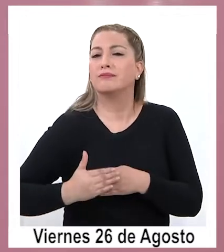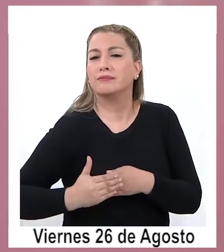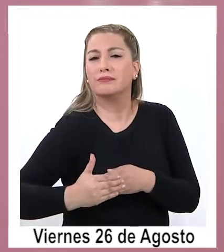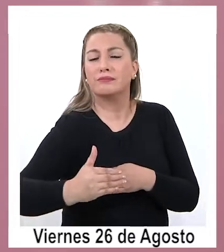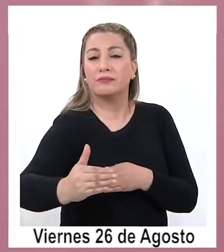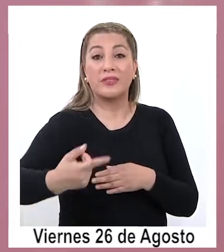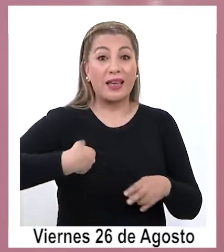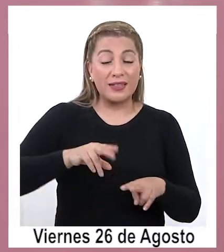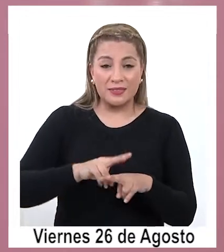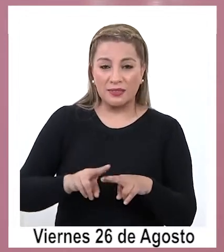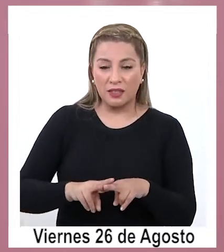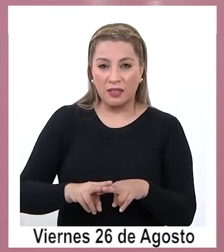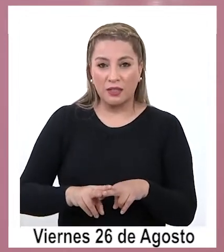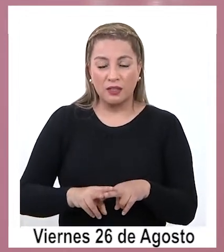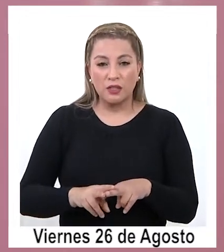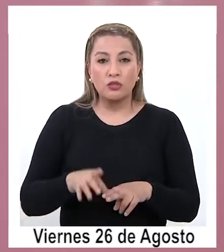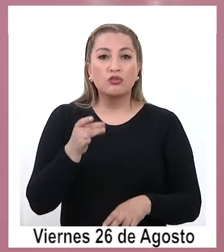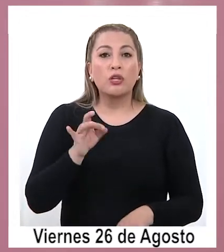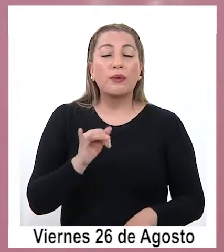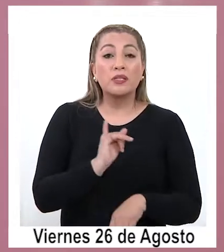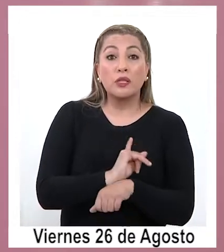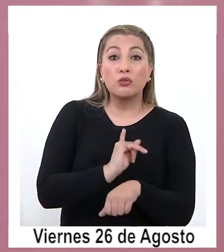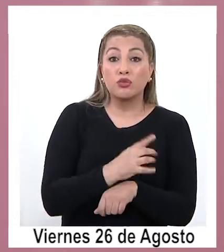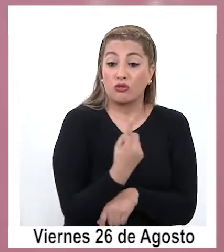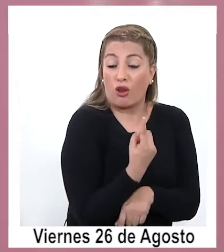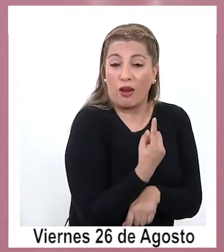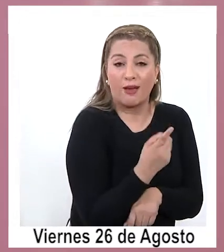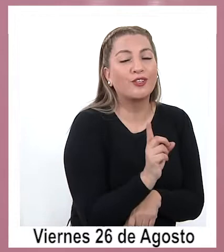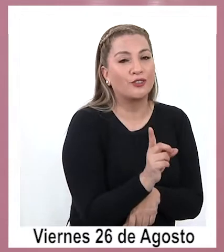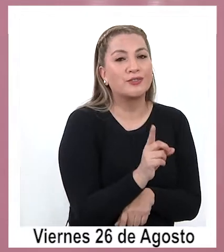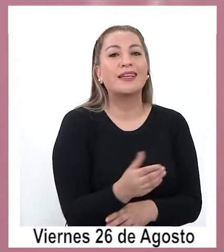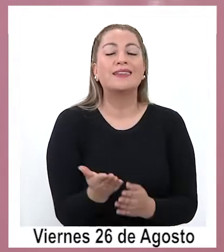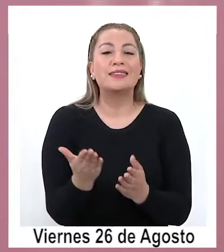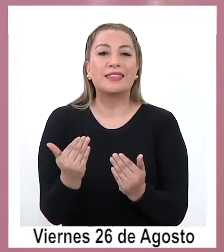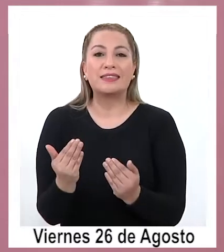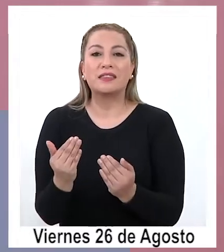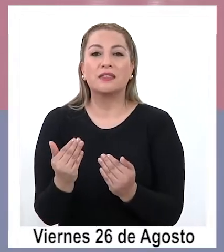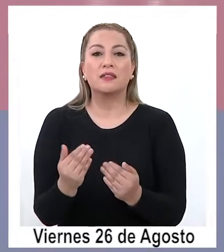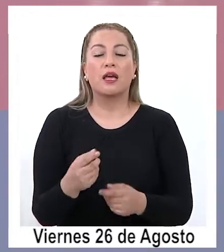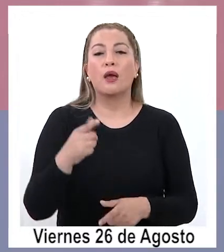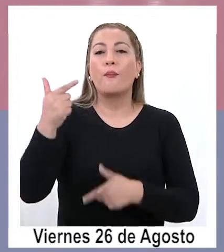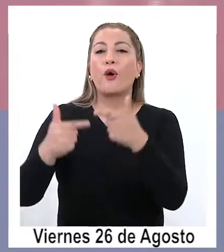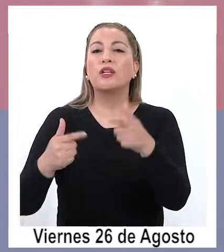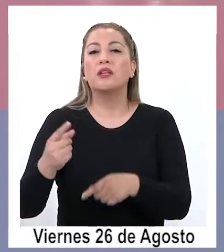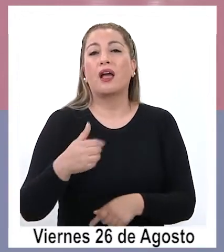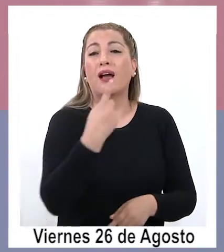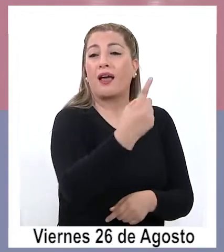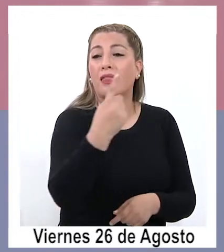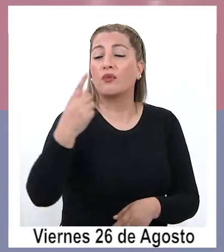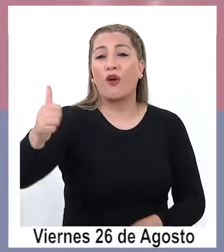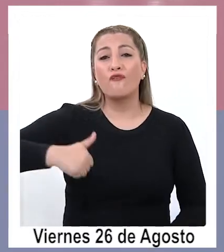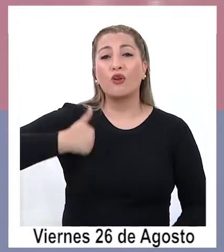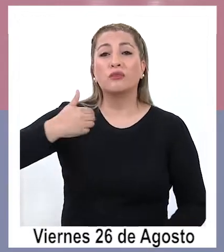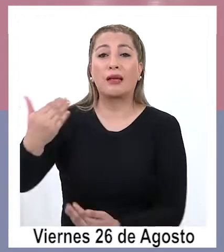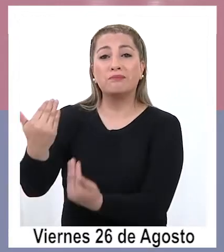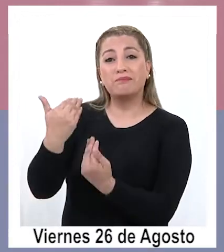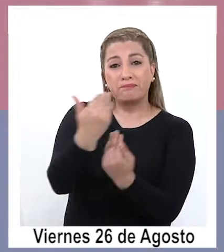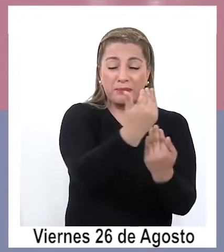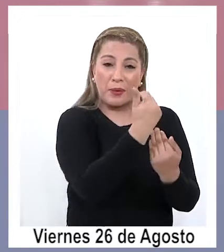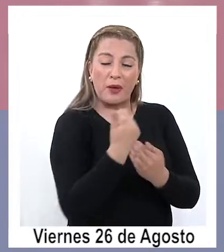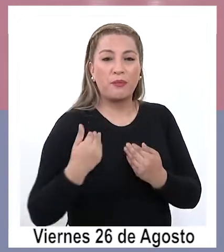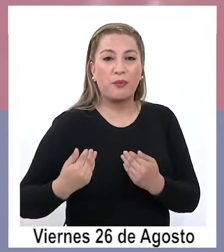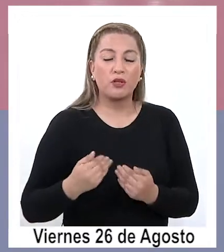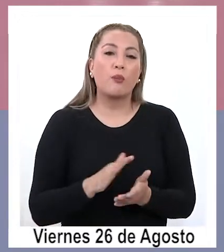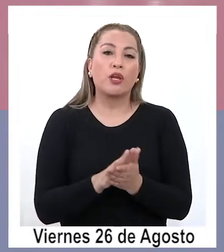haciendo pero que además no puede hacer una institucionalidad sola ahí se requiere voluntad política que es uno de los motivos por los cuales yo viajé poder